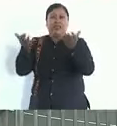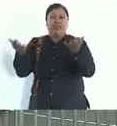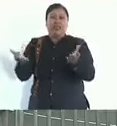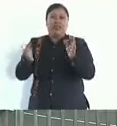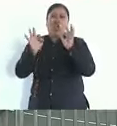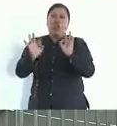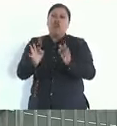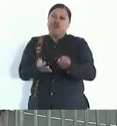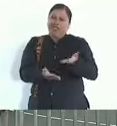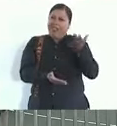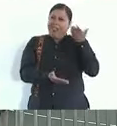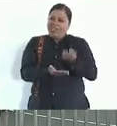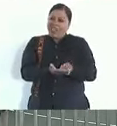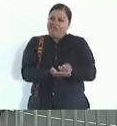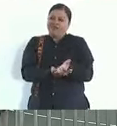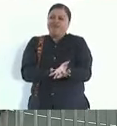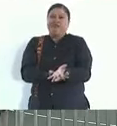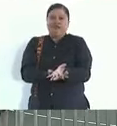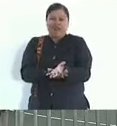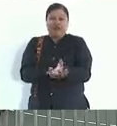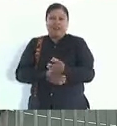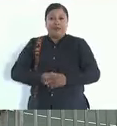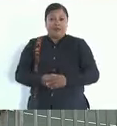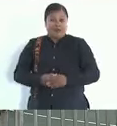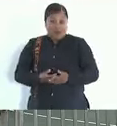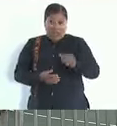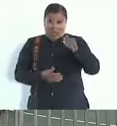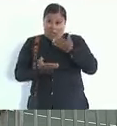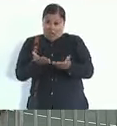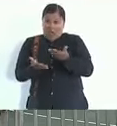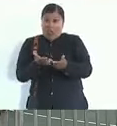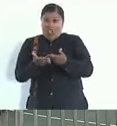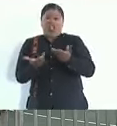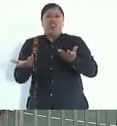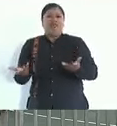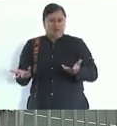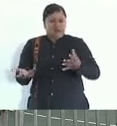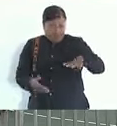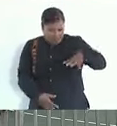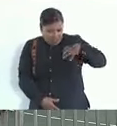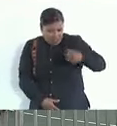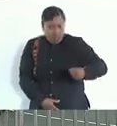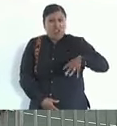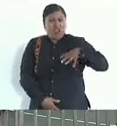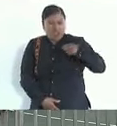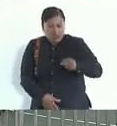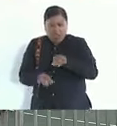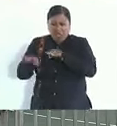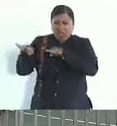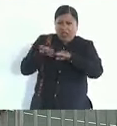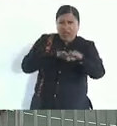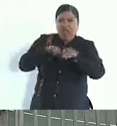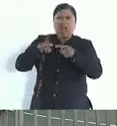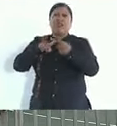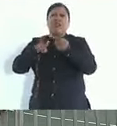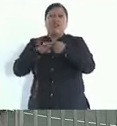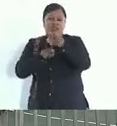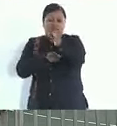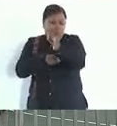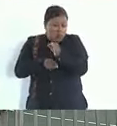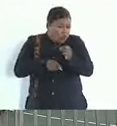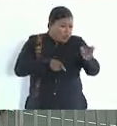nacer. Hoy, con el esfuerzo y el trabajo organizado de las comunidades de